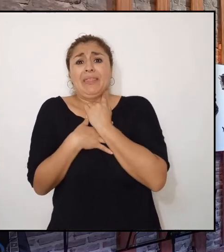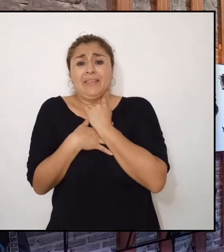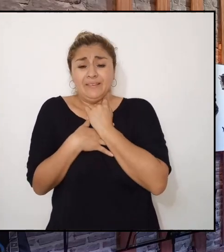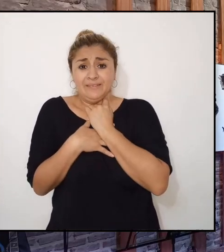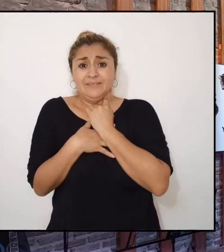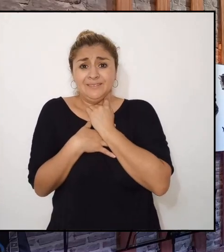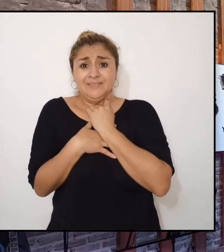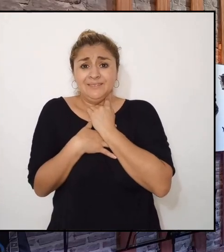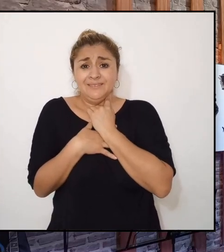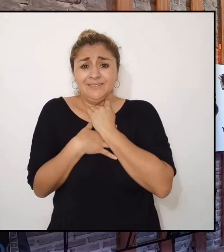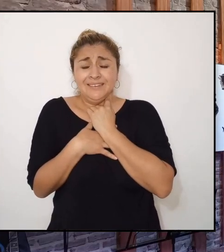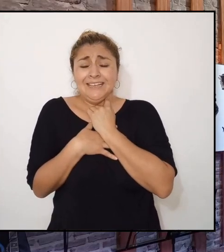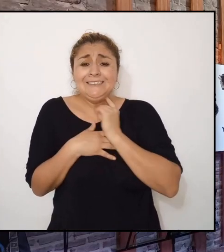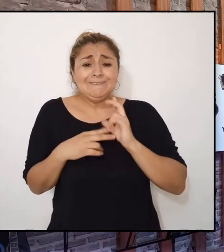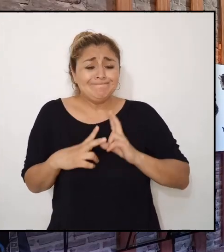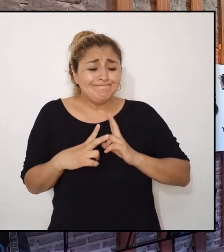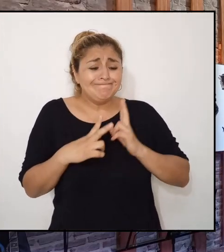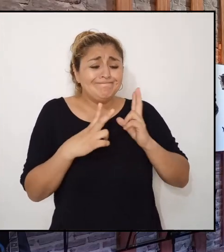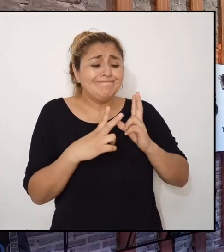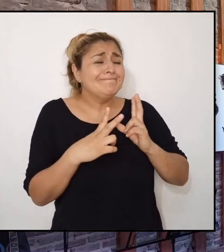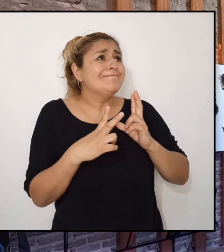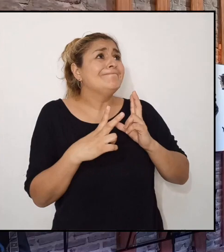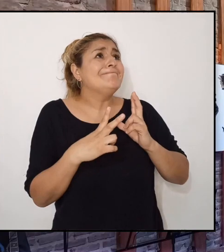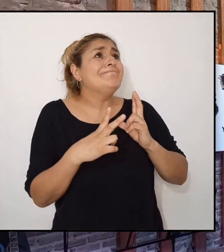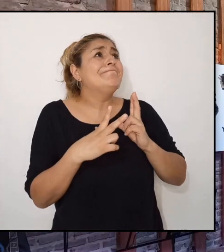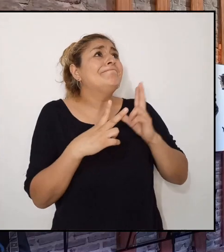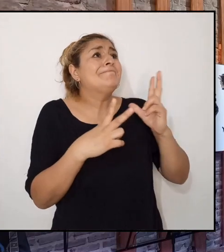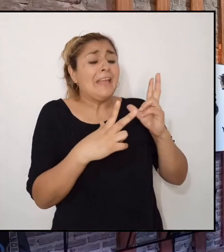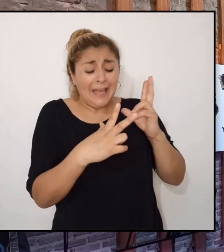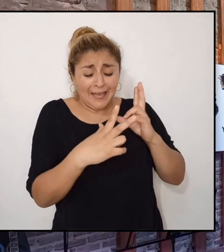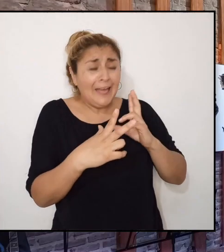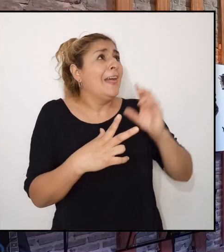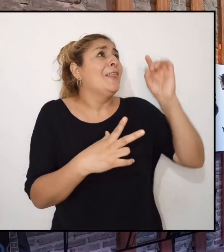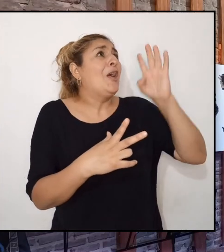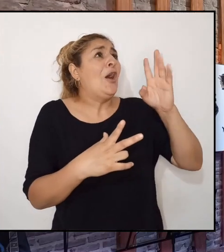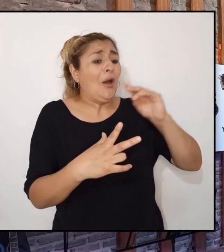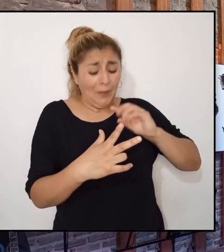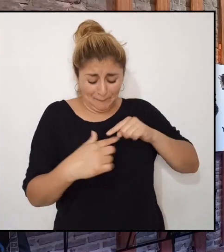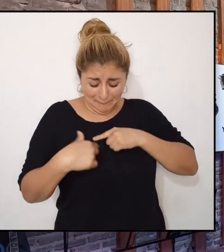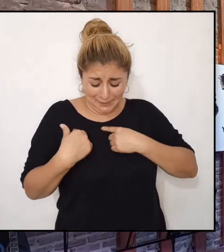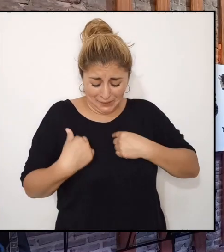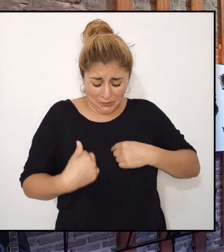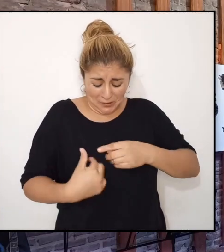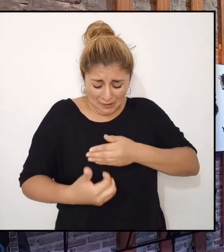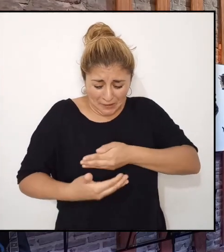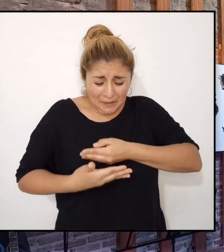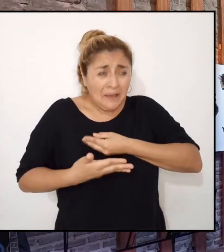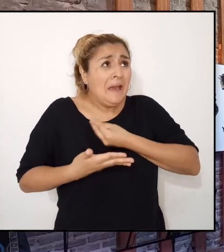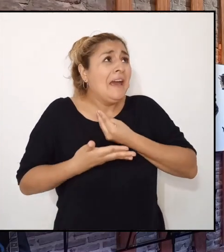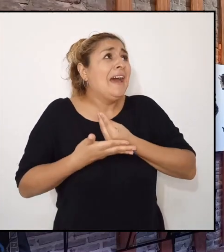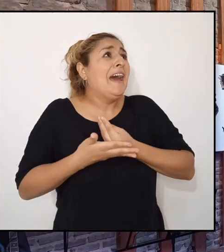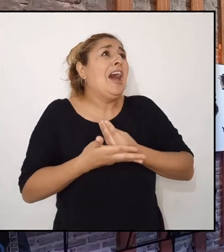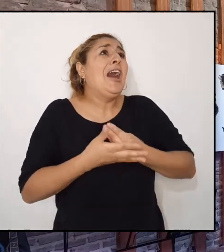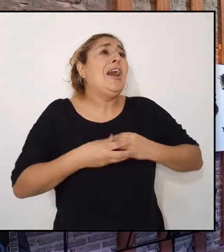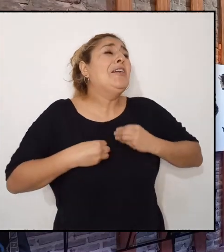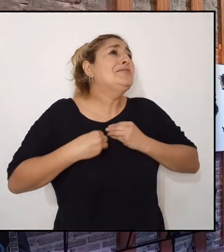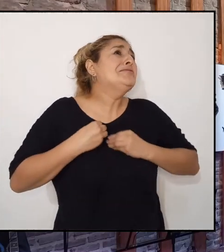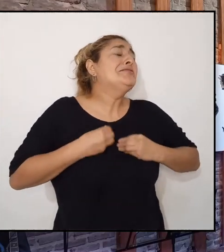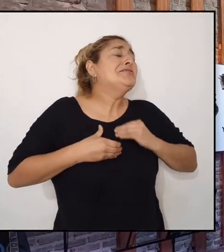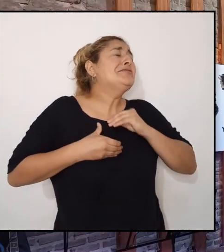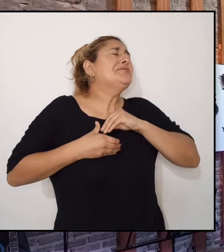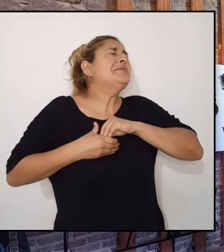y decimos, Señor, acá está mi corazón, examíname y ve si hay algún camino de perversidad en él, y si es